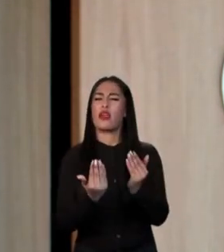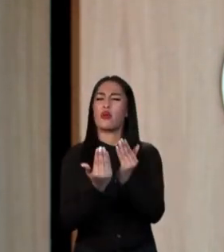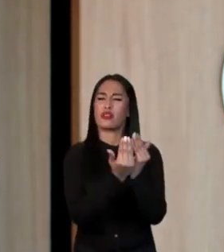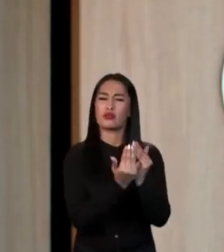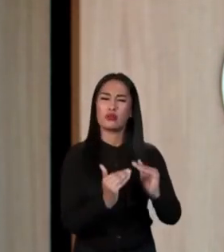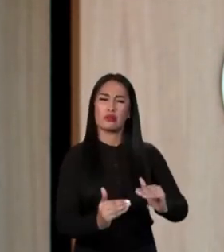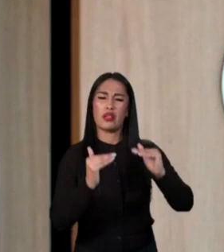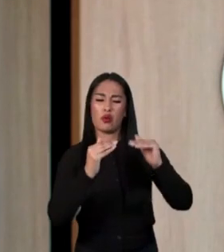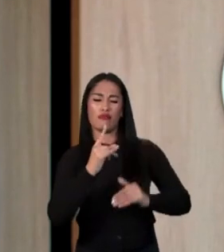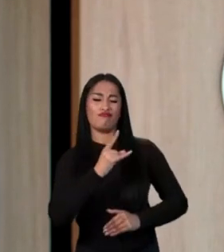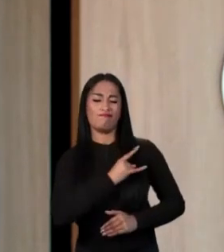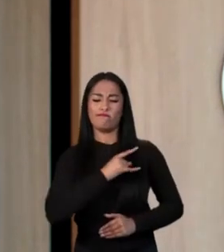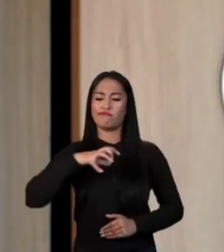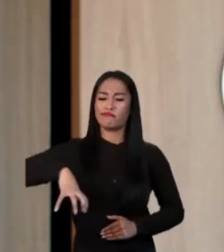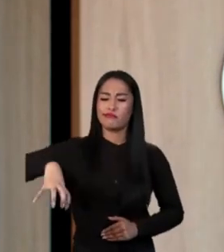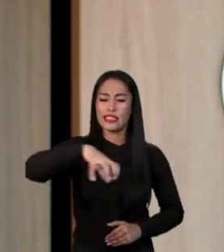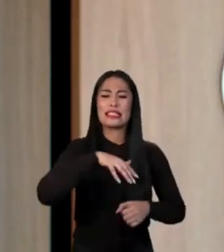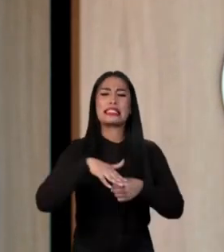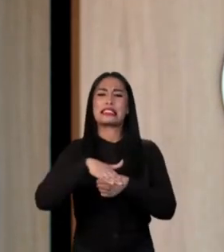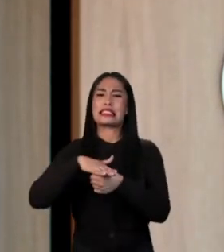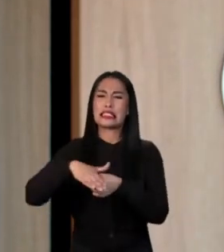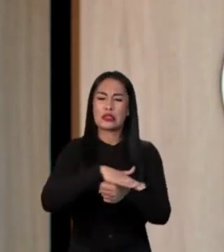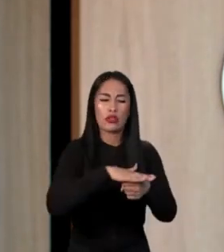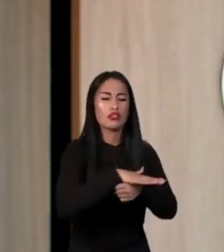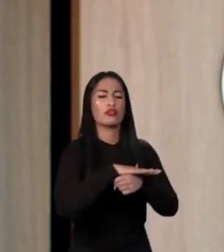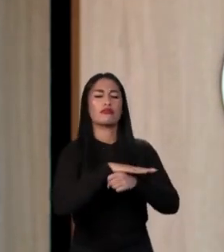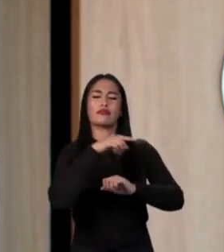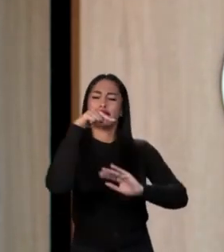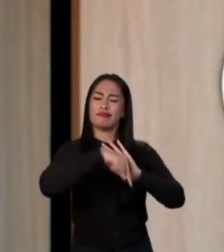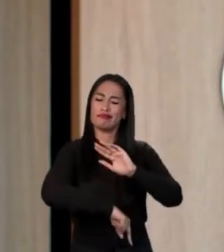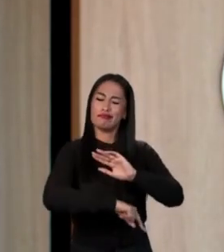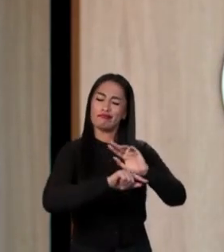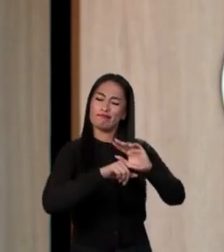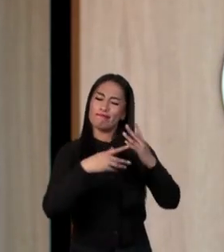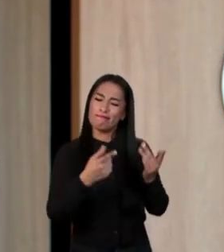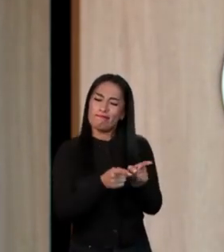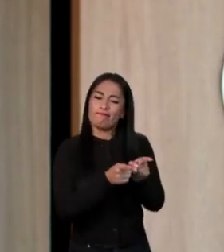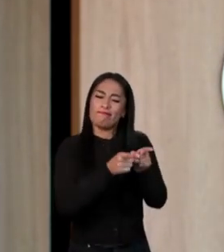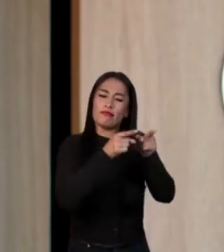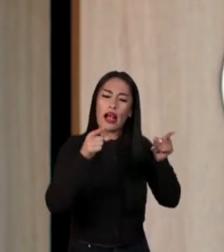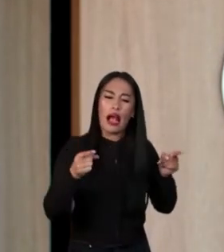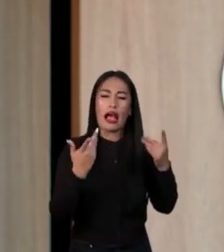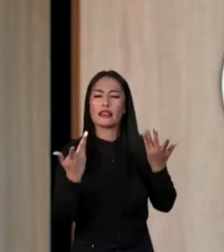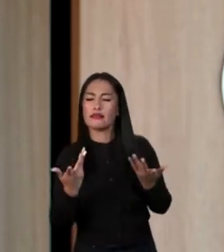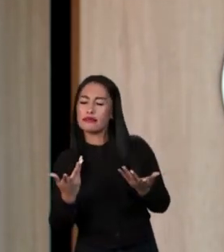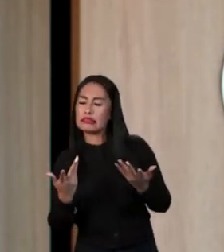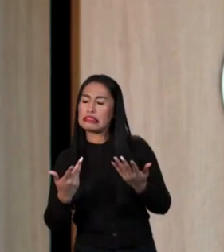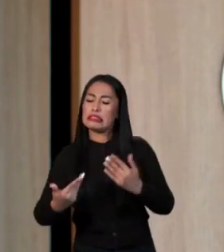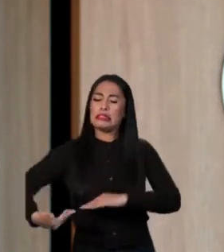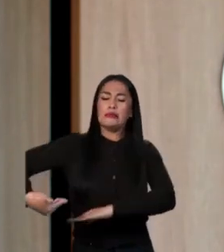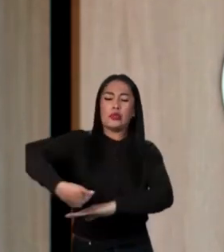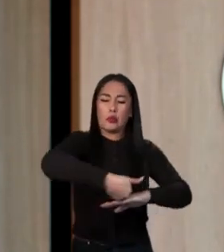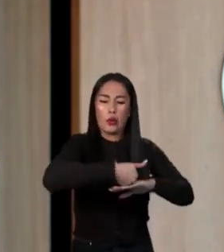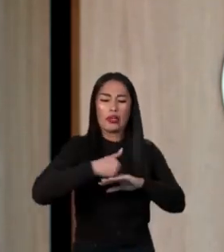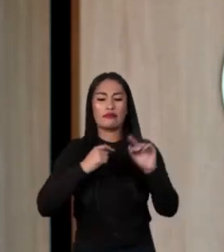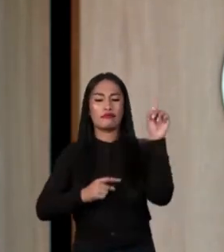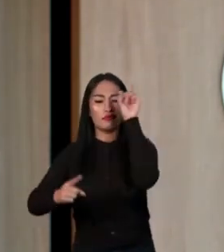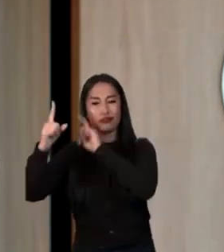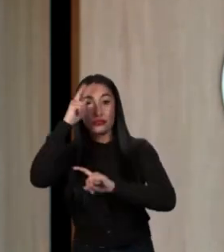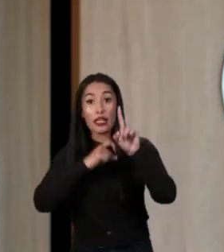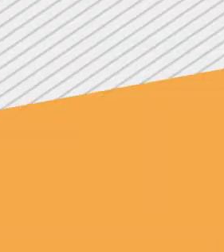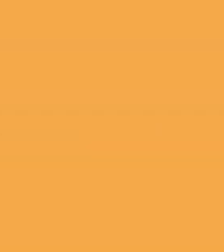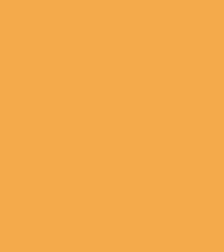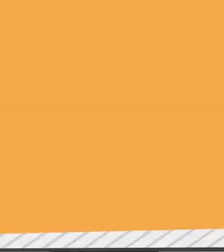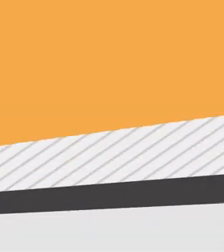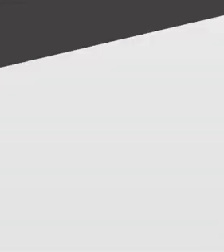de profundizar sobre ellos reflexionar colectivamente y conocer algunas de las experiencias de instituciones